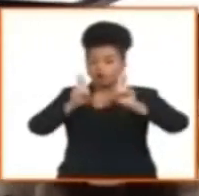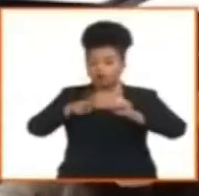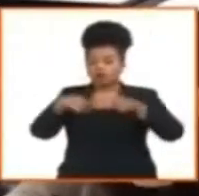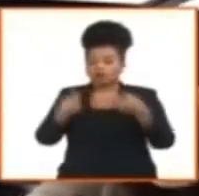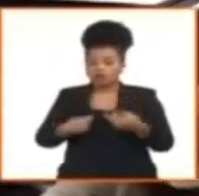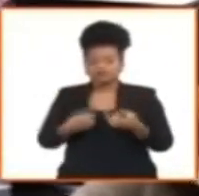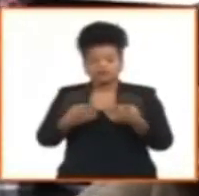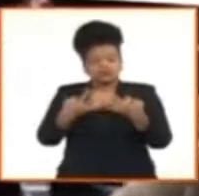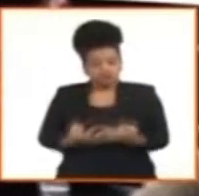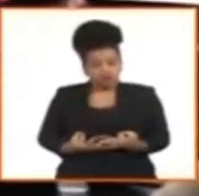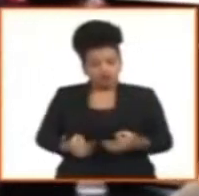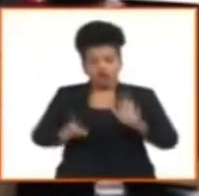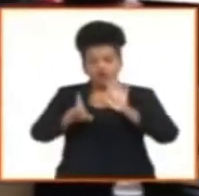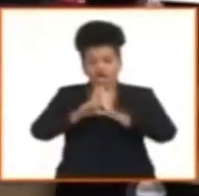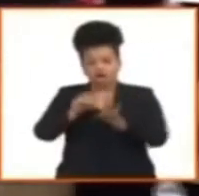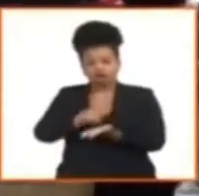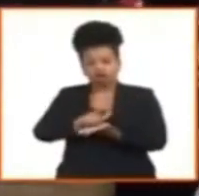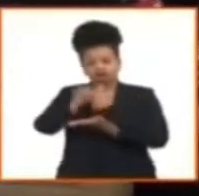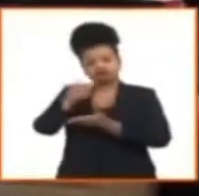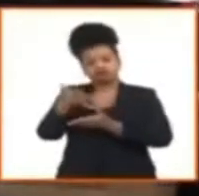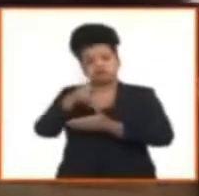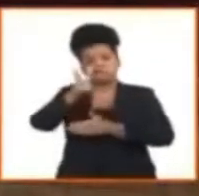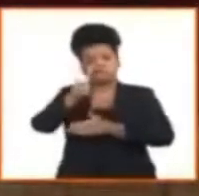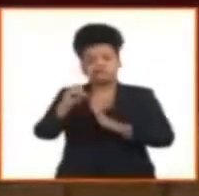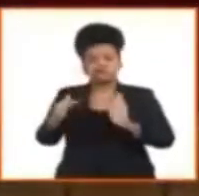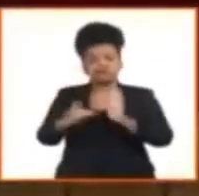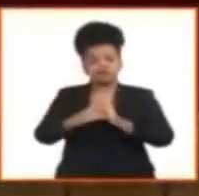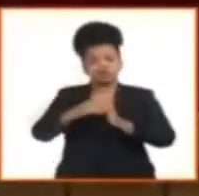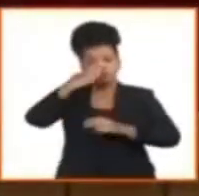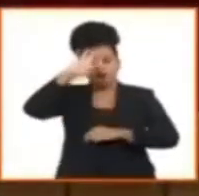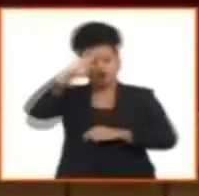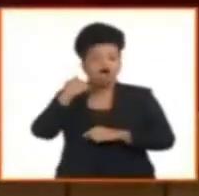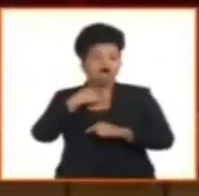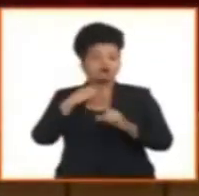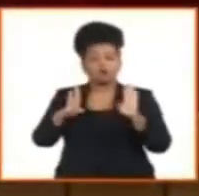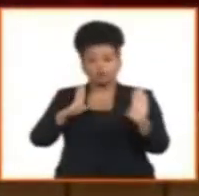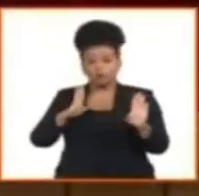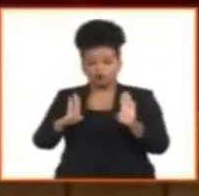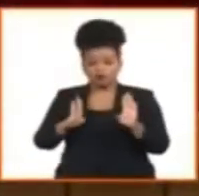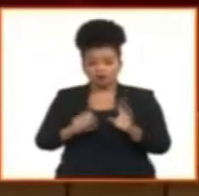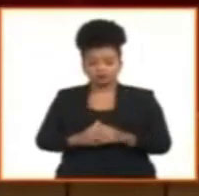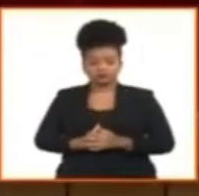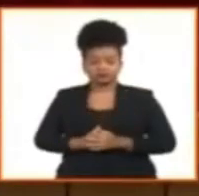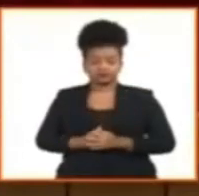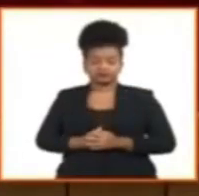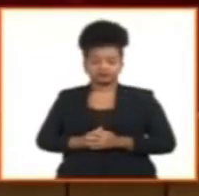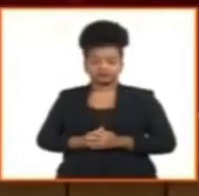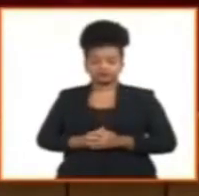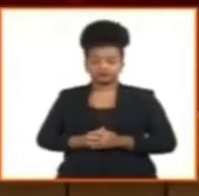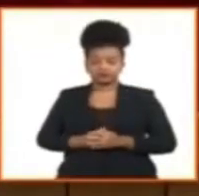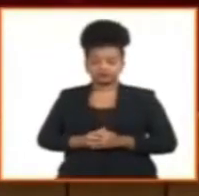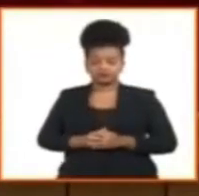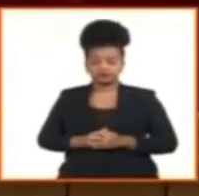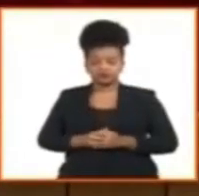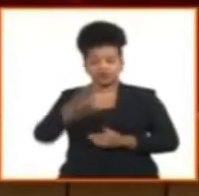a ese país de un mínimo de 20.000 cubanos cada año. Hay gestiones del gobierno norteamericano para lograr